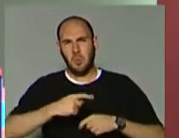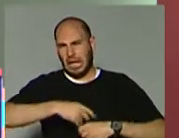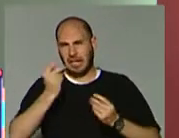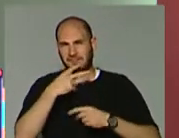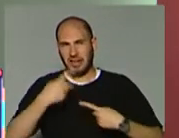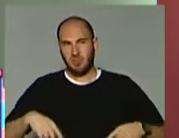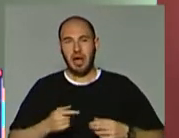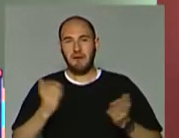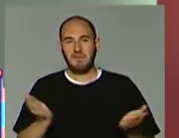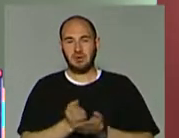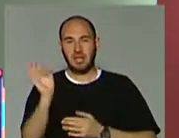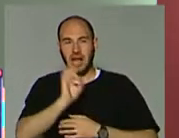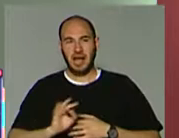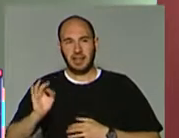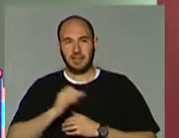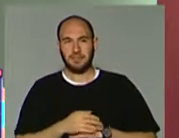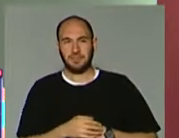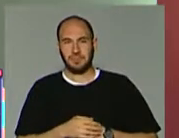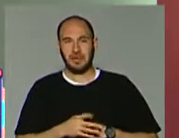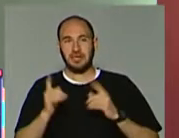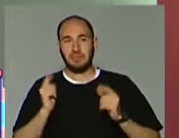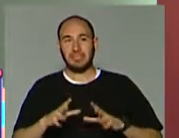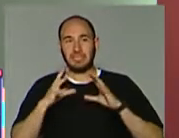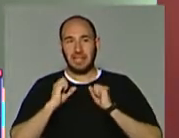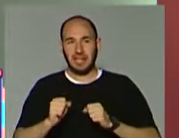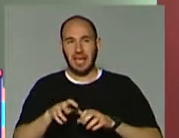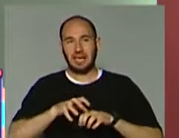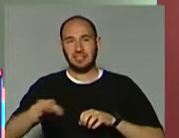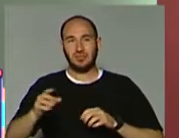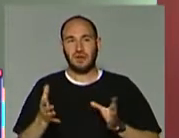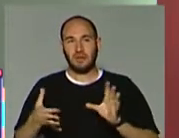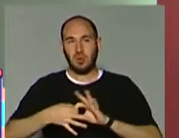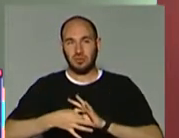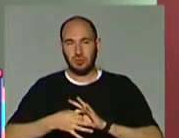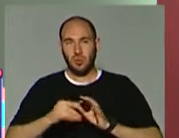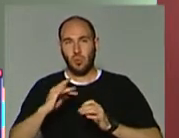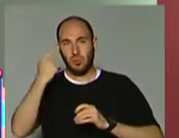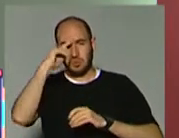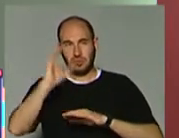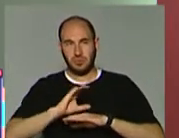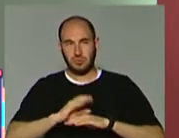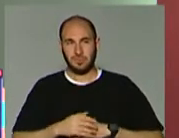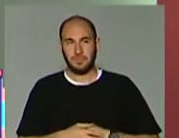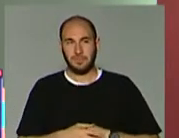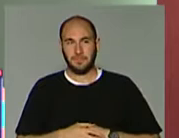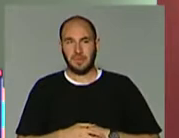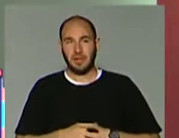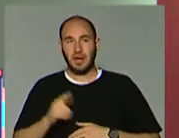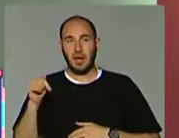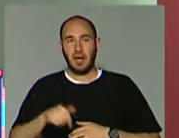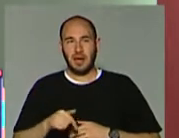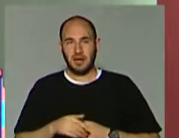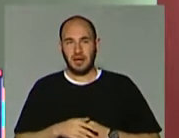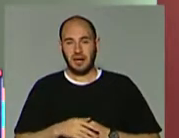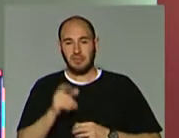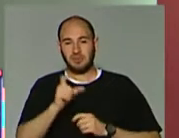la Facultad de Artes y Diseño y la Secretaría de Extensión y Vinculación de la UNCuyo. Aquí participaron